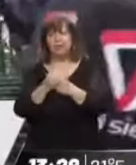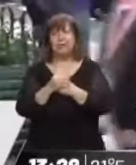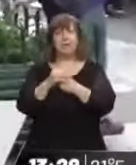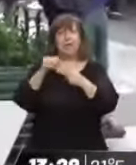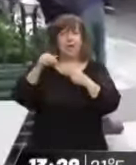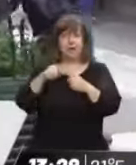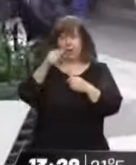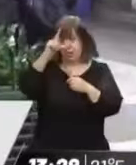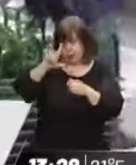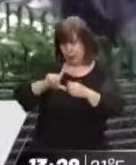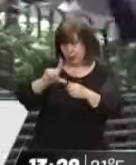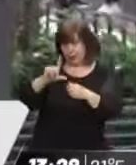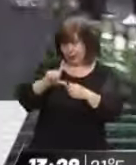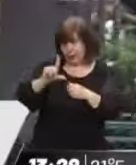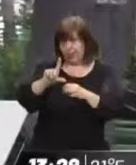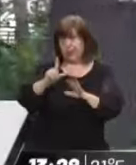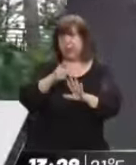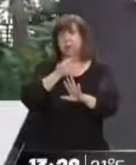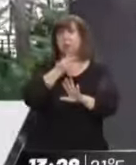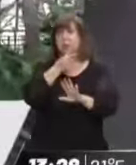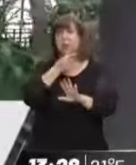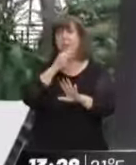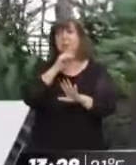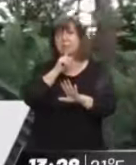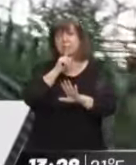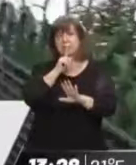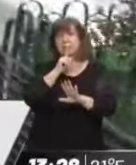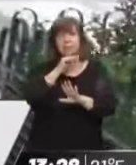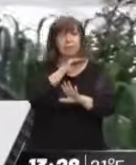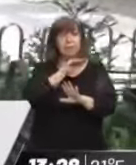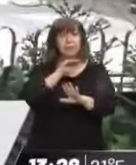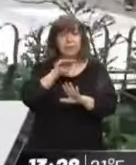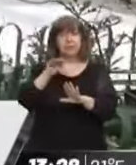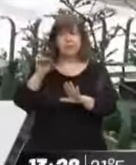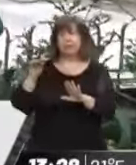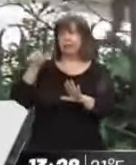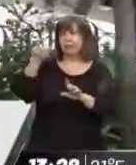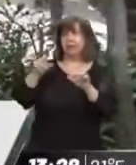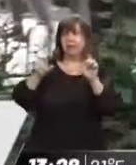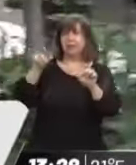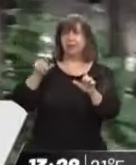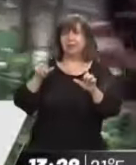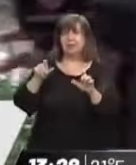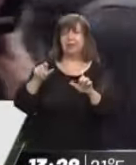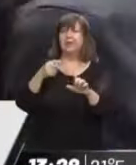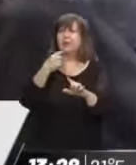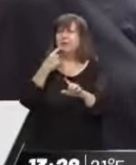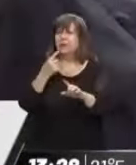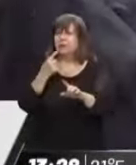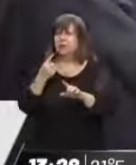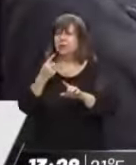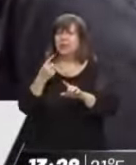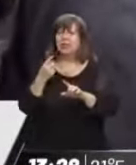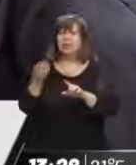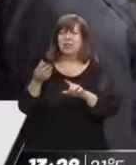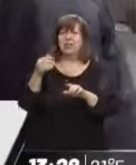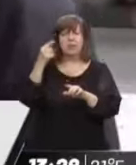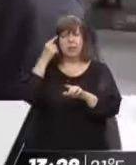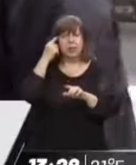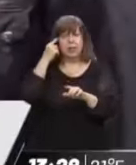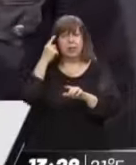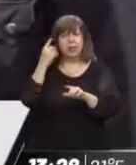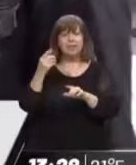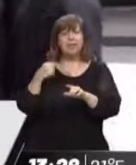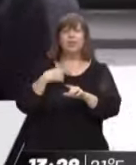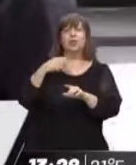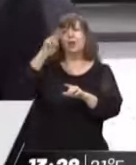ahora hay como más tranquilidad, la gente está más tranquila. Buen día, señor. Pregunta, resultado de las elecciones, ¿qué piensa? Yo